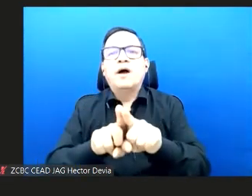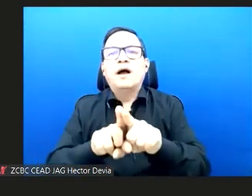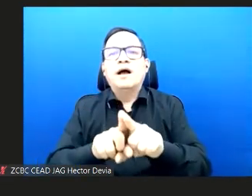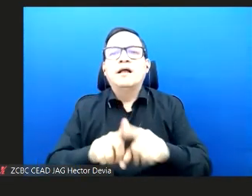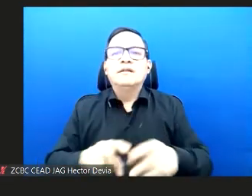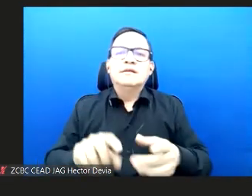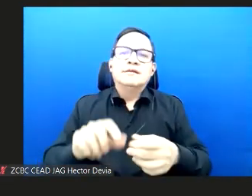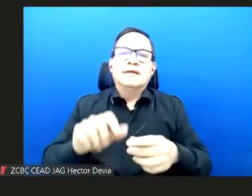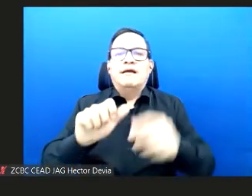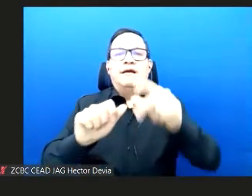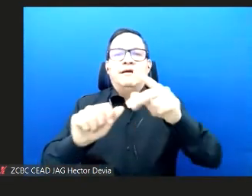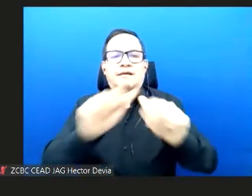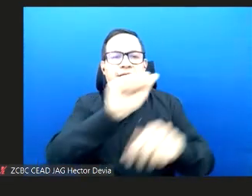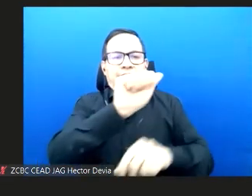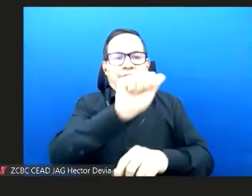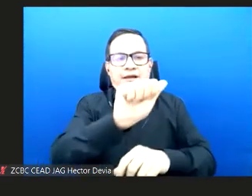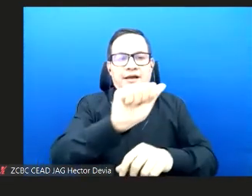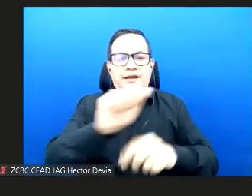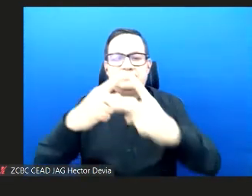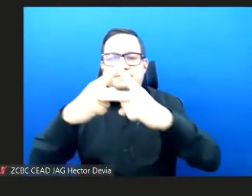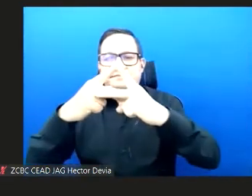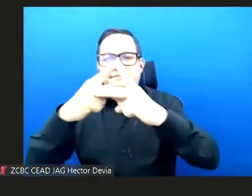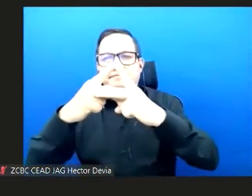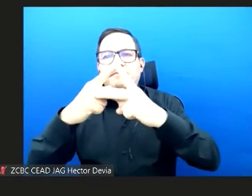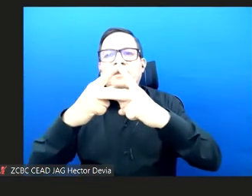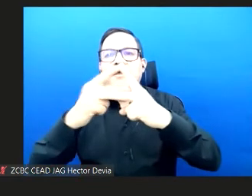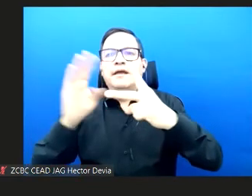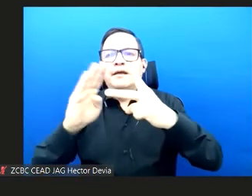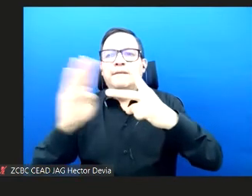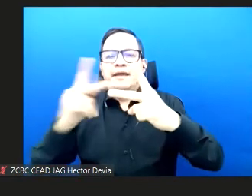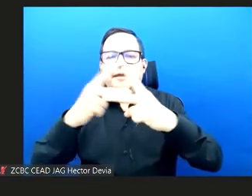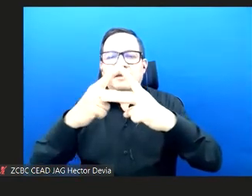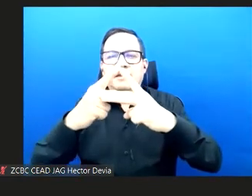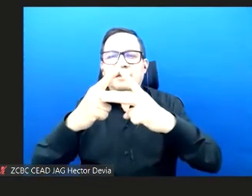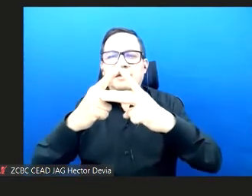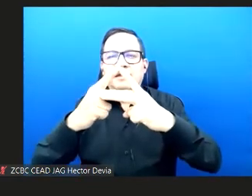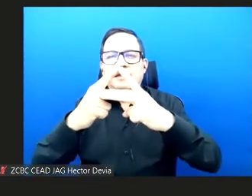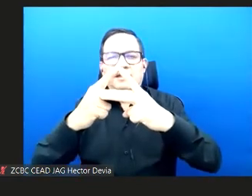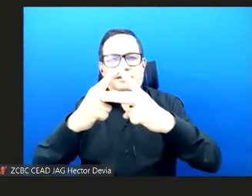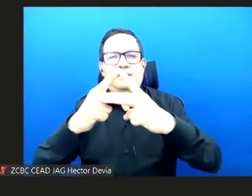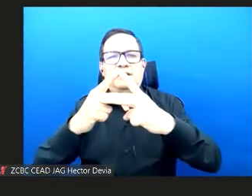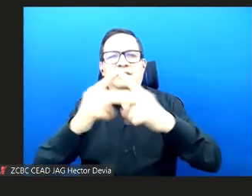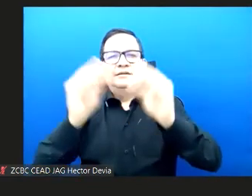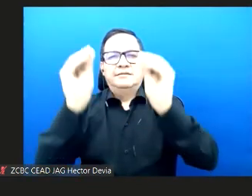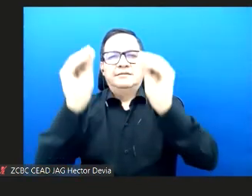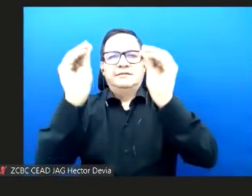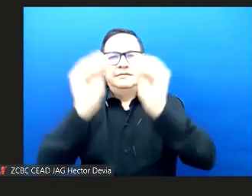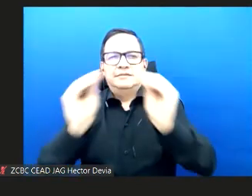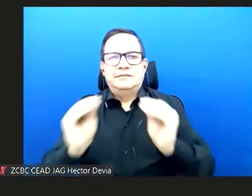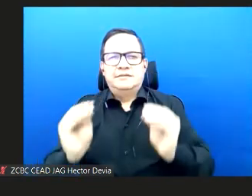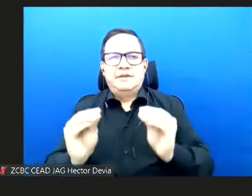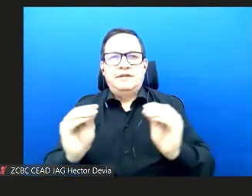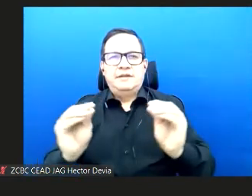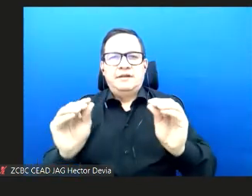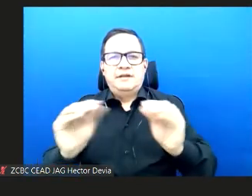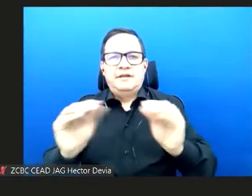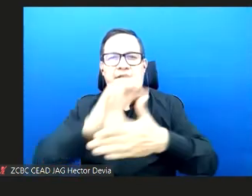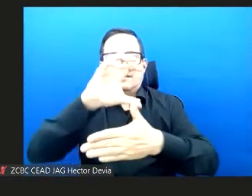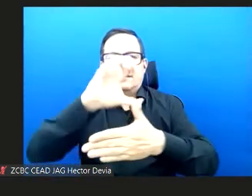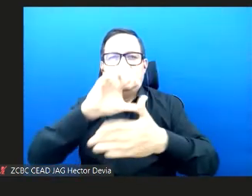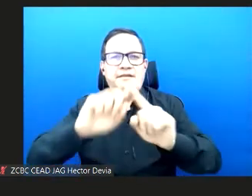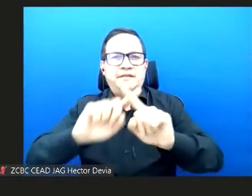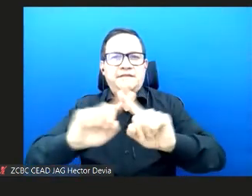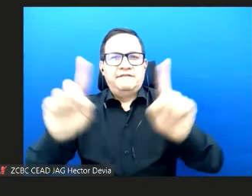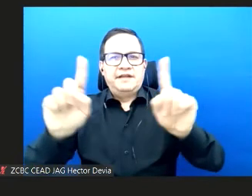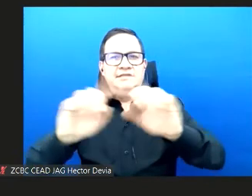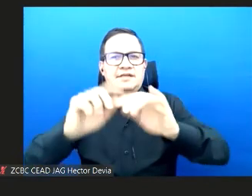una diferencia simétrica. ¿Pero qué es? Vamos a verla con un ejemplo, pero primero la definimos